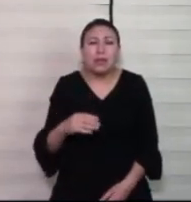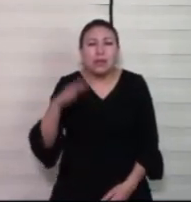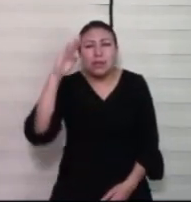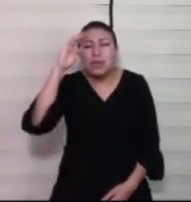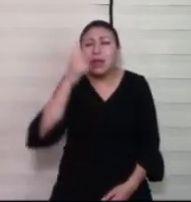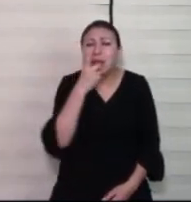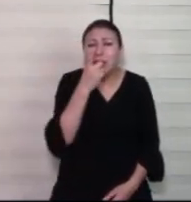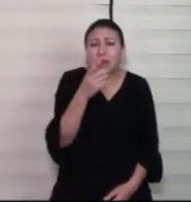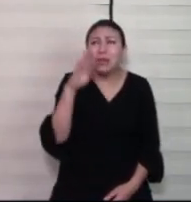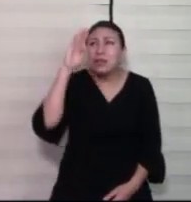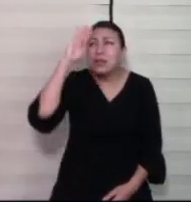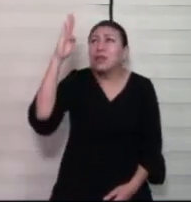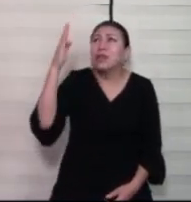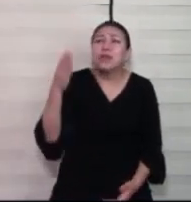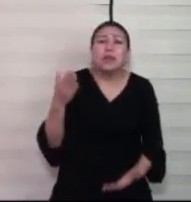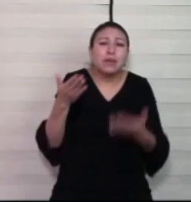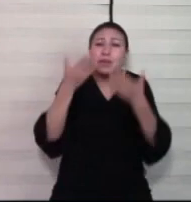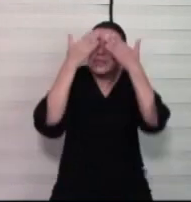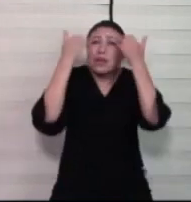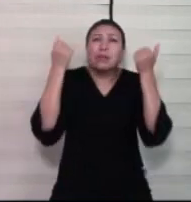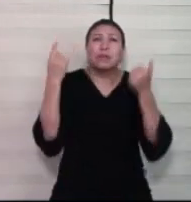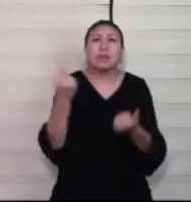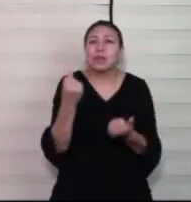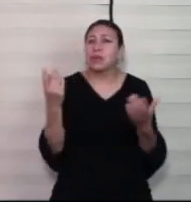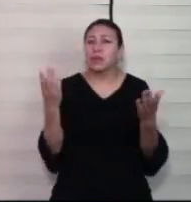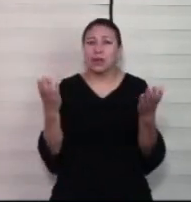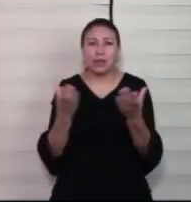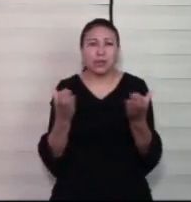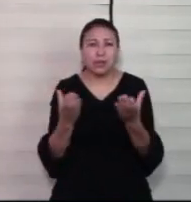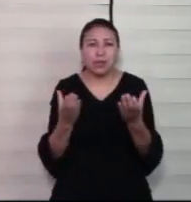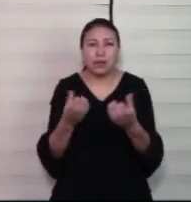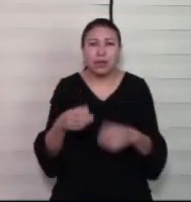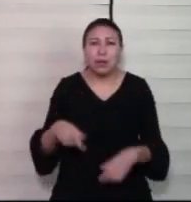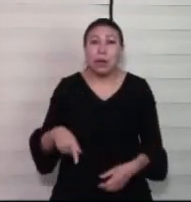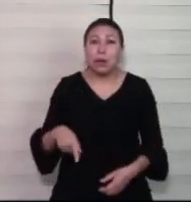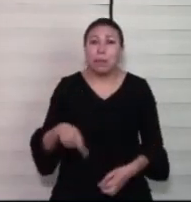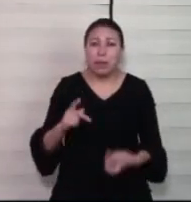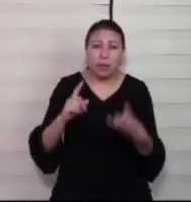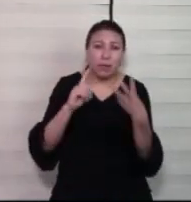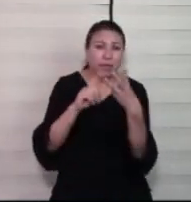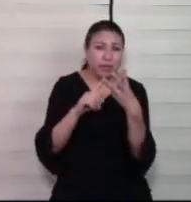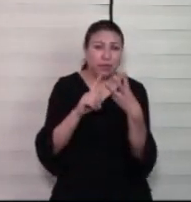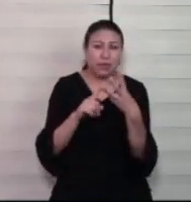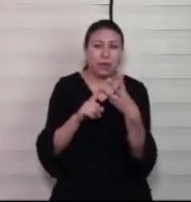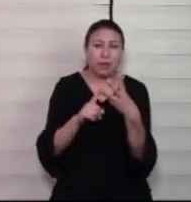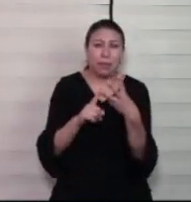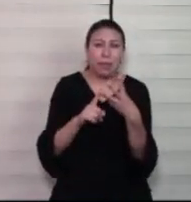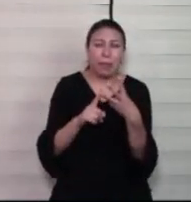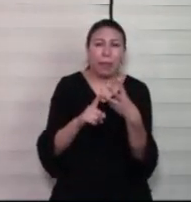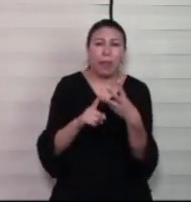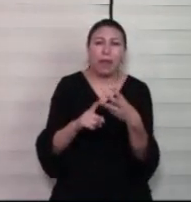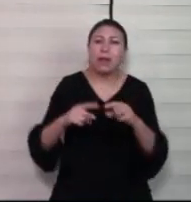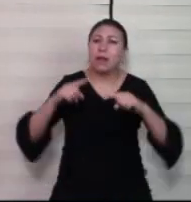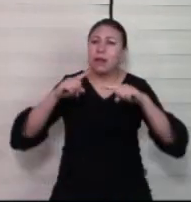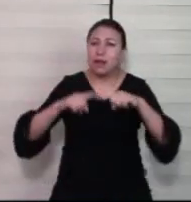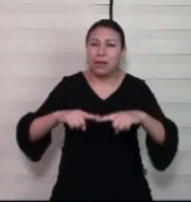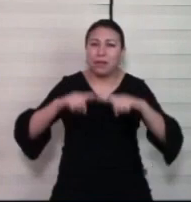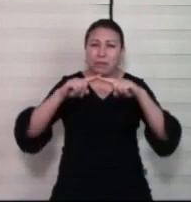Señor, no sabemos qué hacer. Pero el tercer es la